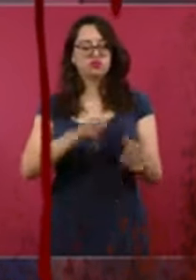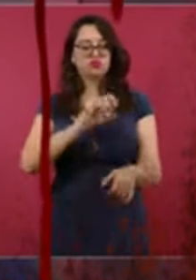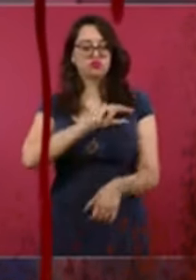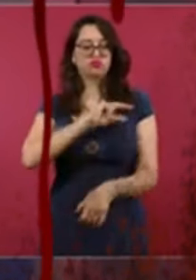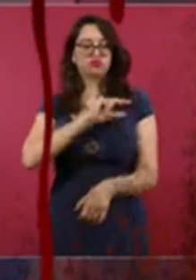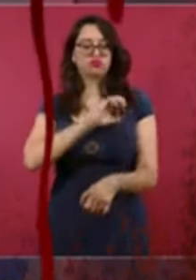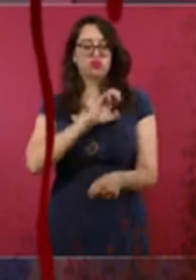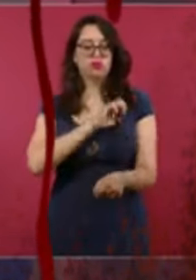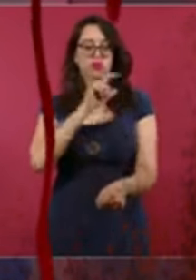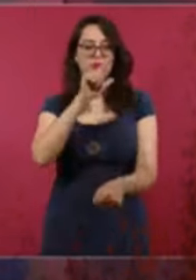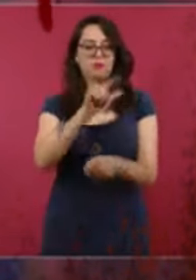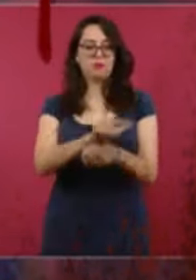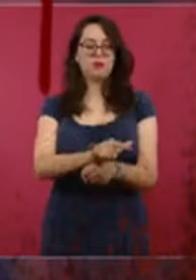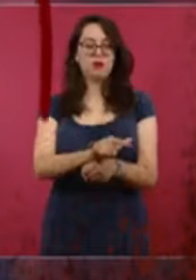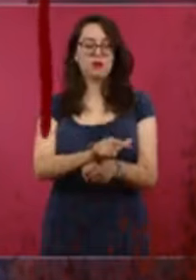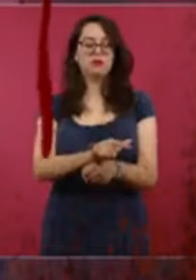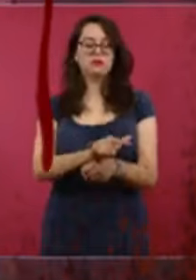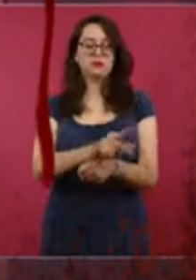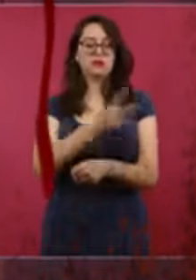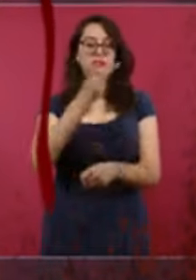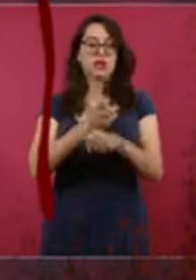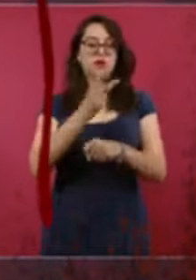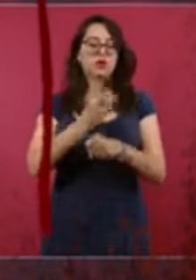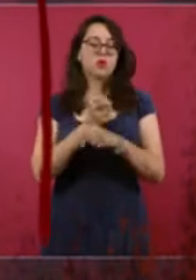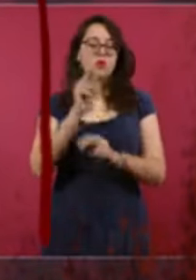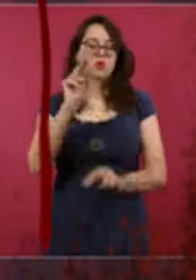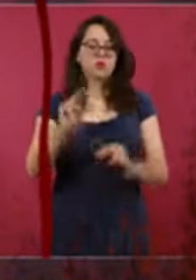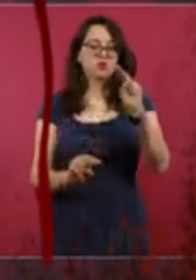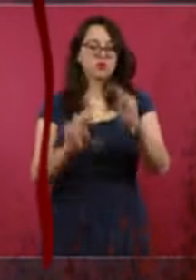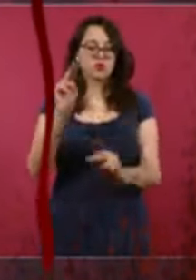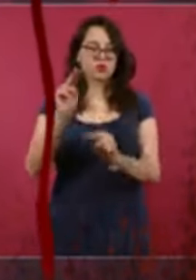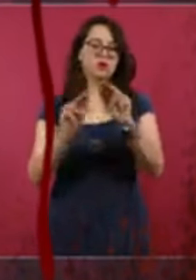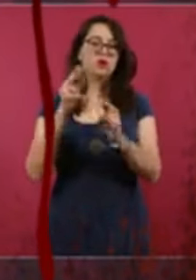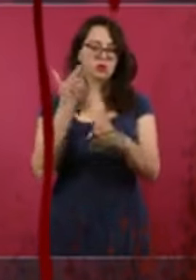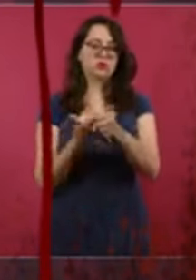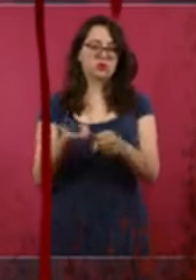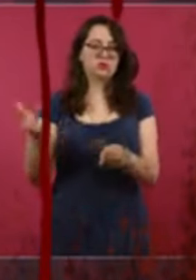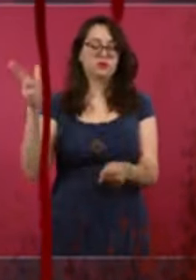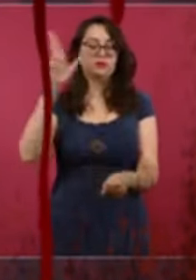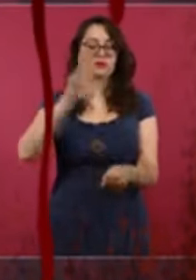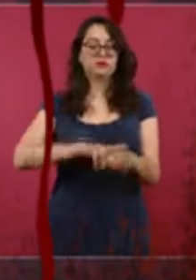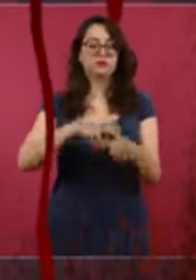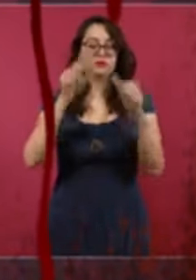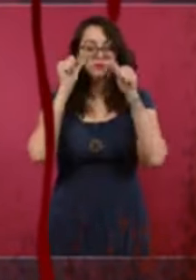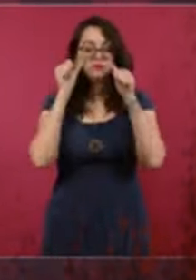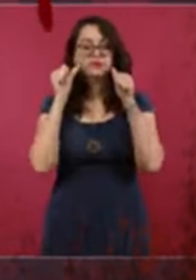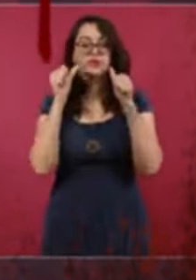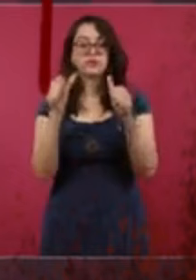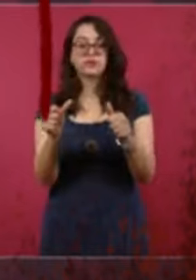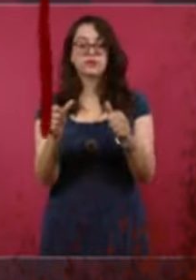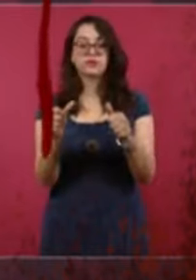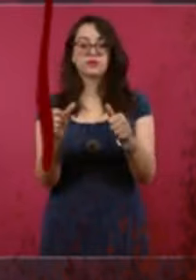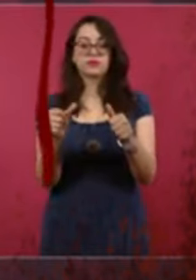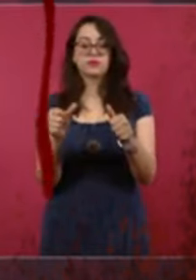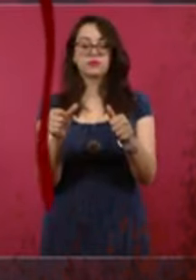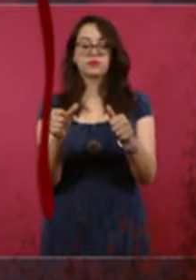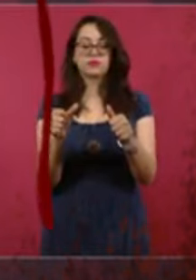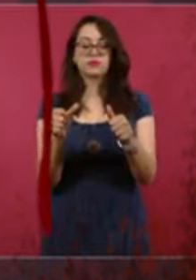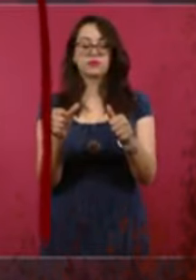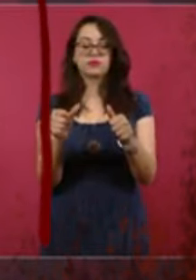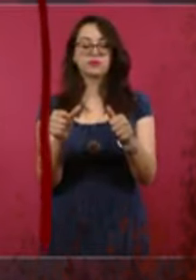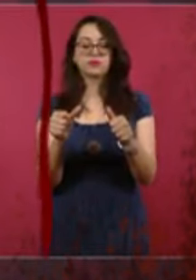nórdicos, que son de excelencia, ¿no? De lo mejor que tiene el mundo. Y fíjense, me llama la atención una cosa. Se pone